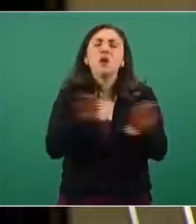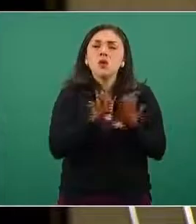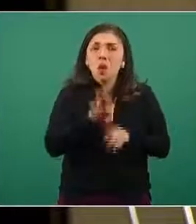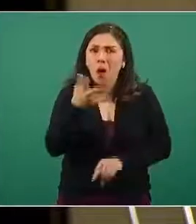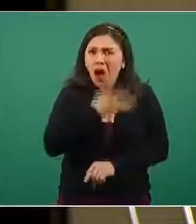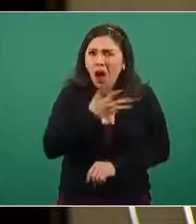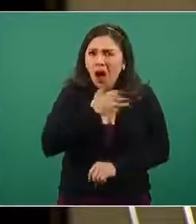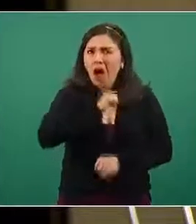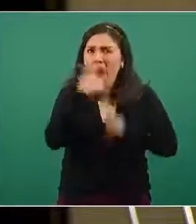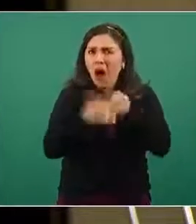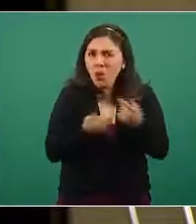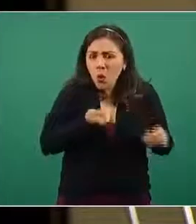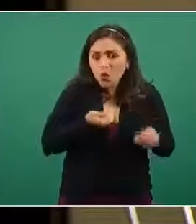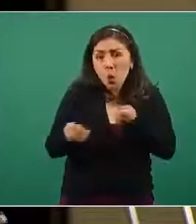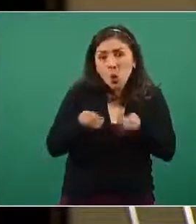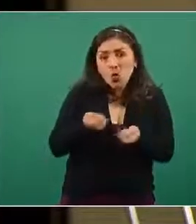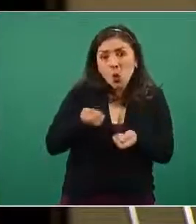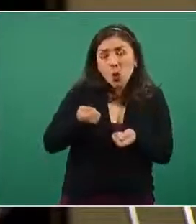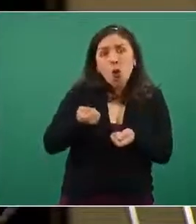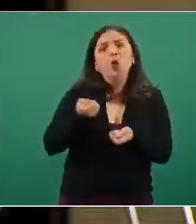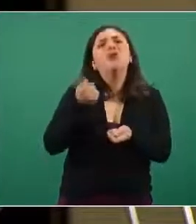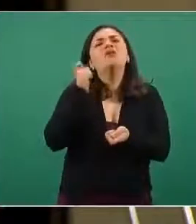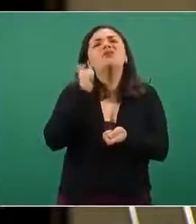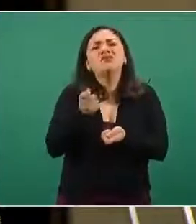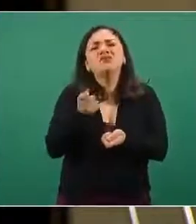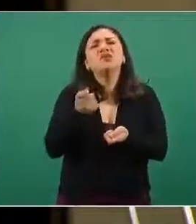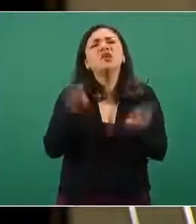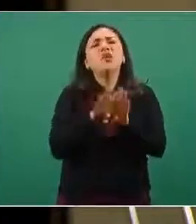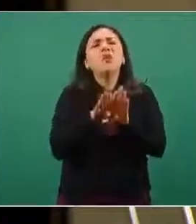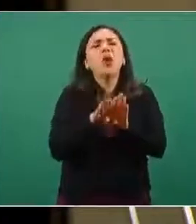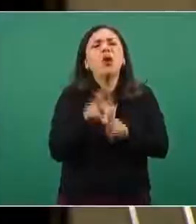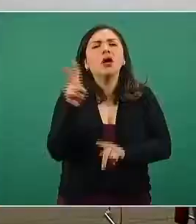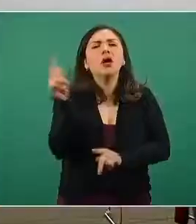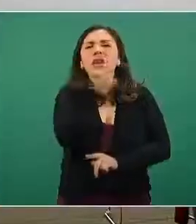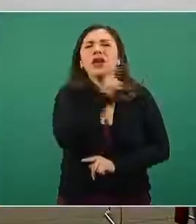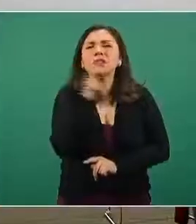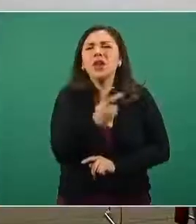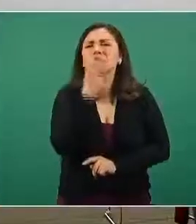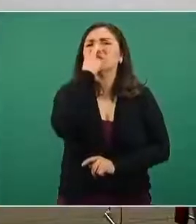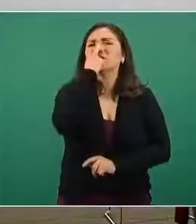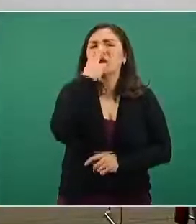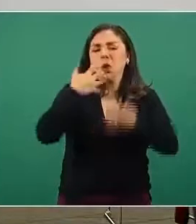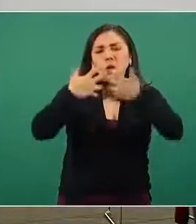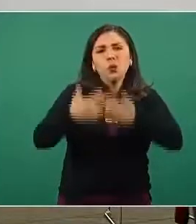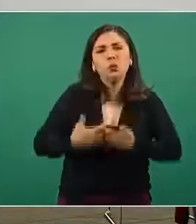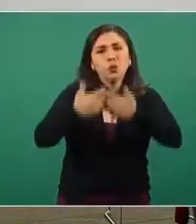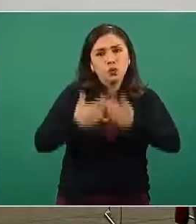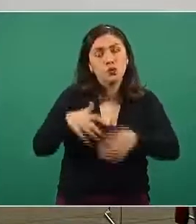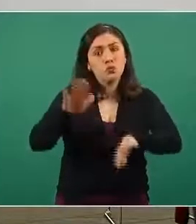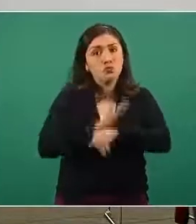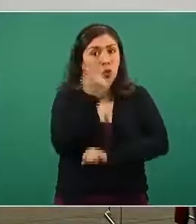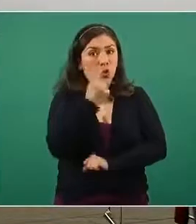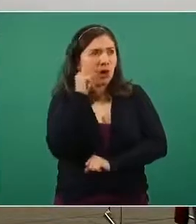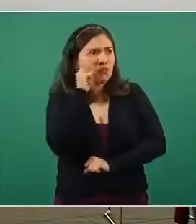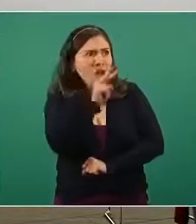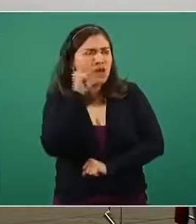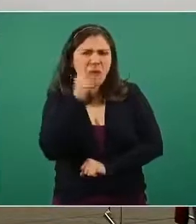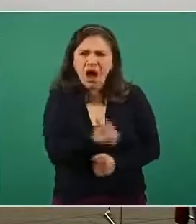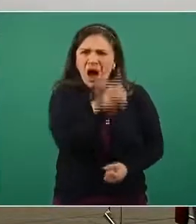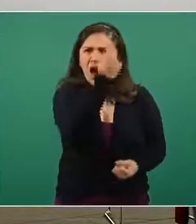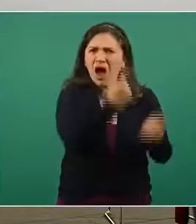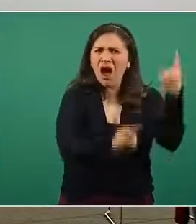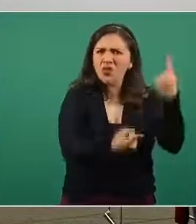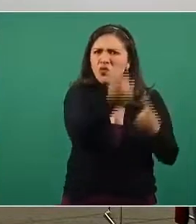existe algún tipo de control de calidad sobre los respiradores, porque nos han informado que en el mercado hay unos